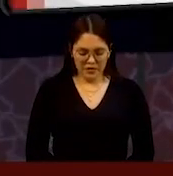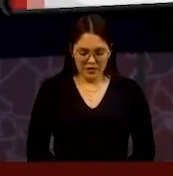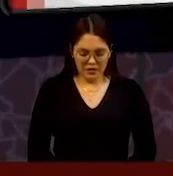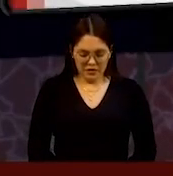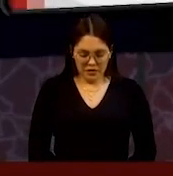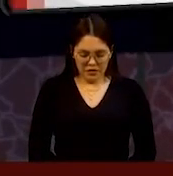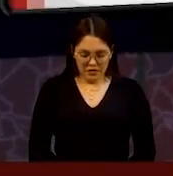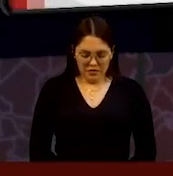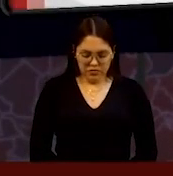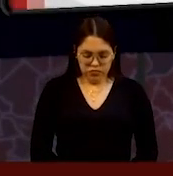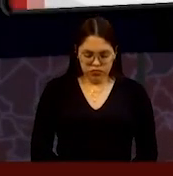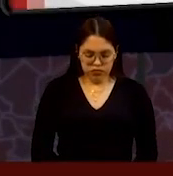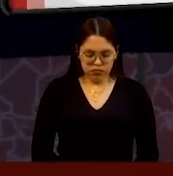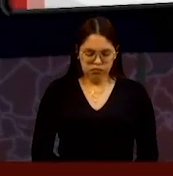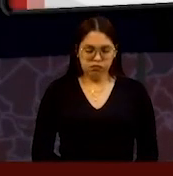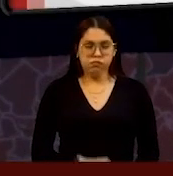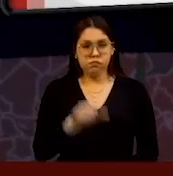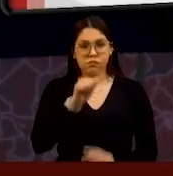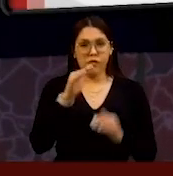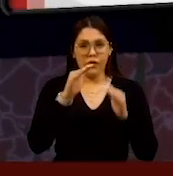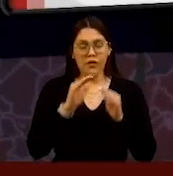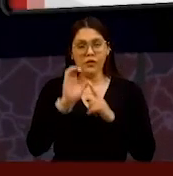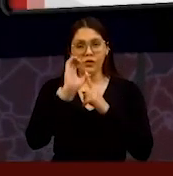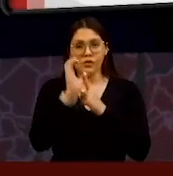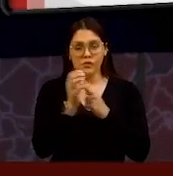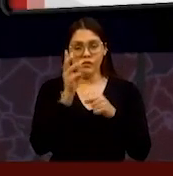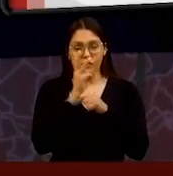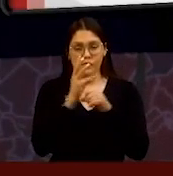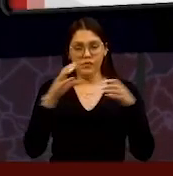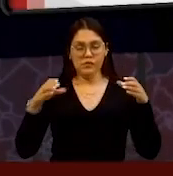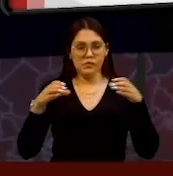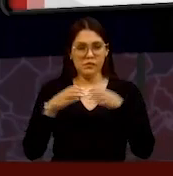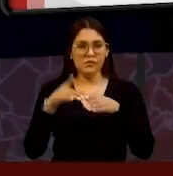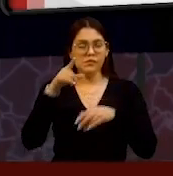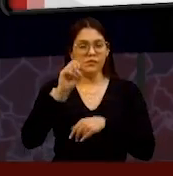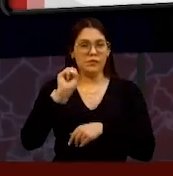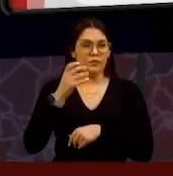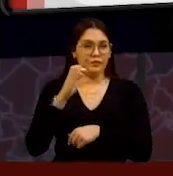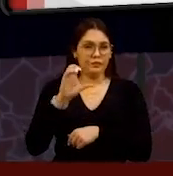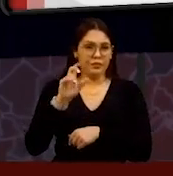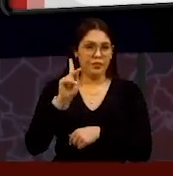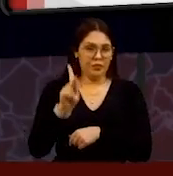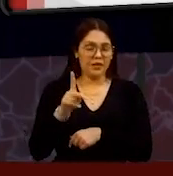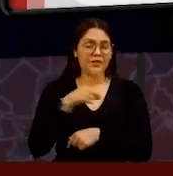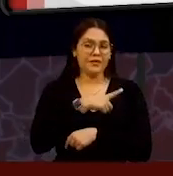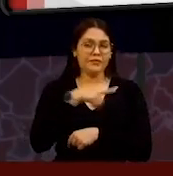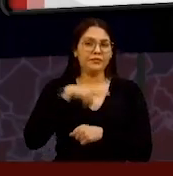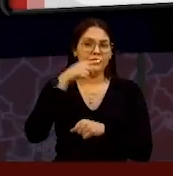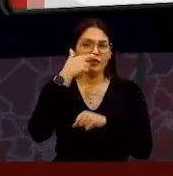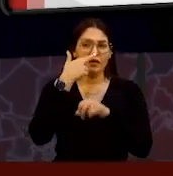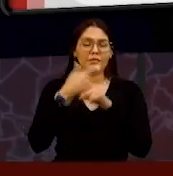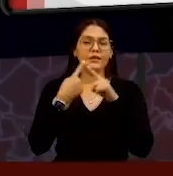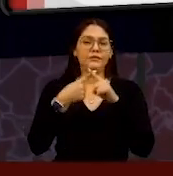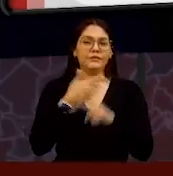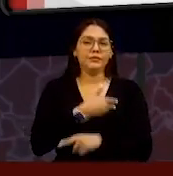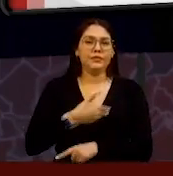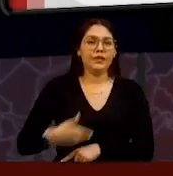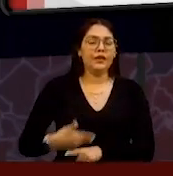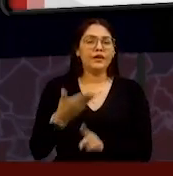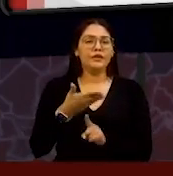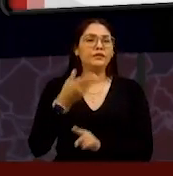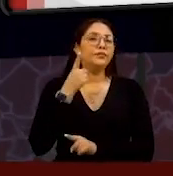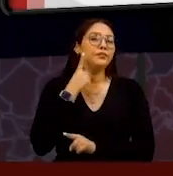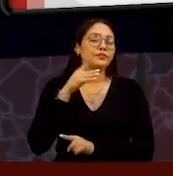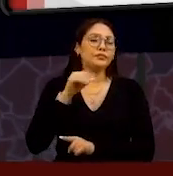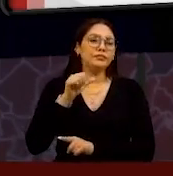Y finalmente, la tercera comisión de Hacienda y Crédito Público, Agricultura y Fomento, Comunicaciones y Obras Públicas será presidida por el diputado